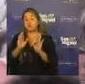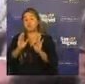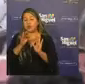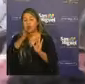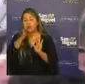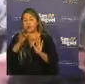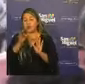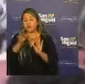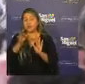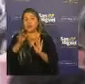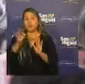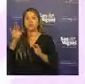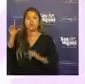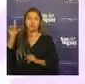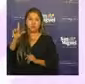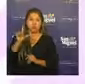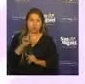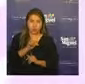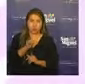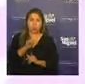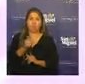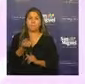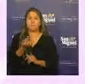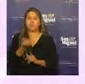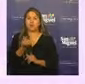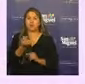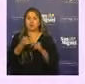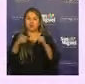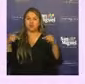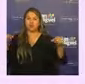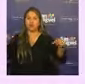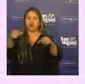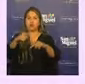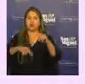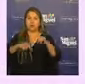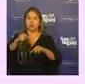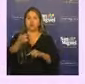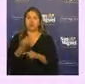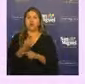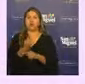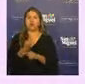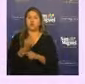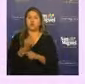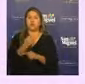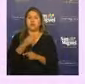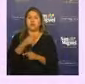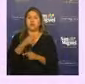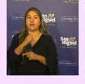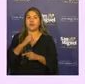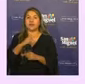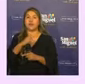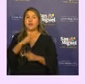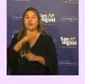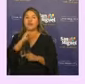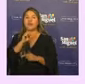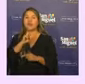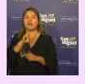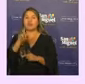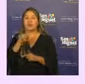fue poder disminuir el precio de un terreno de 12 hectáreas desde